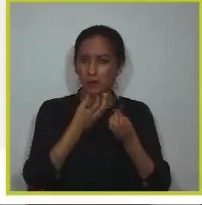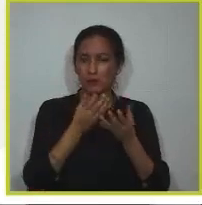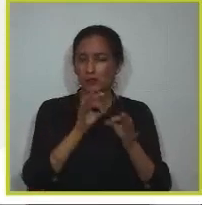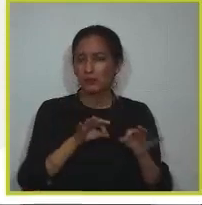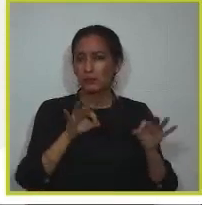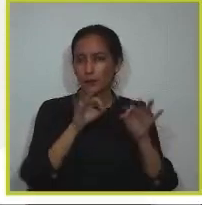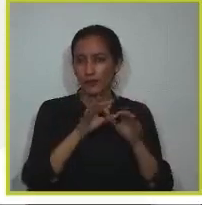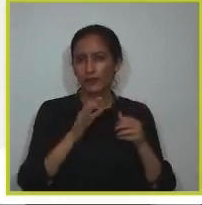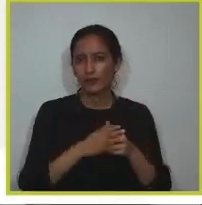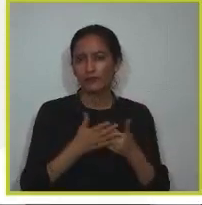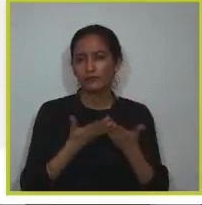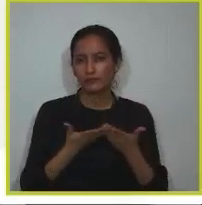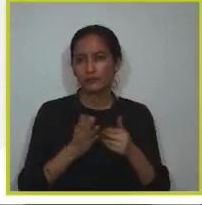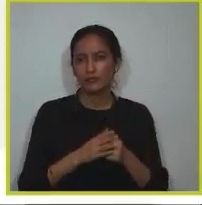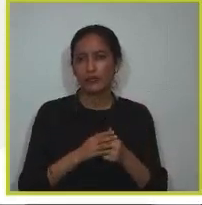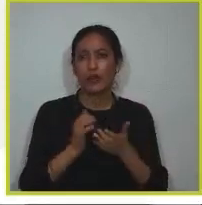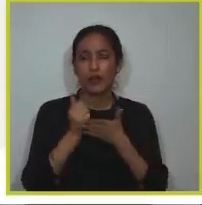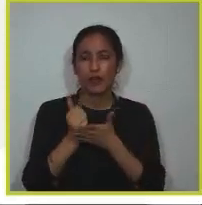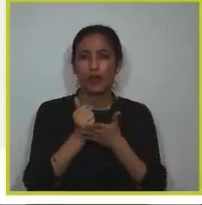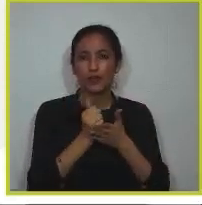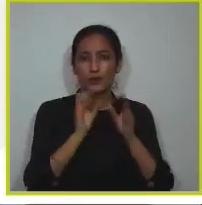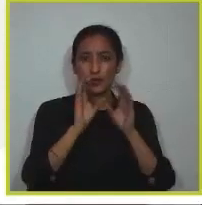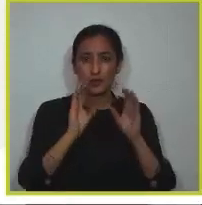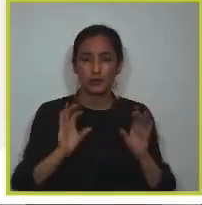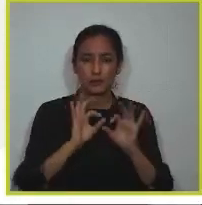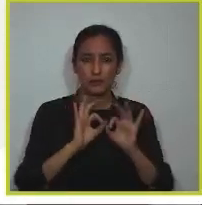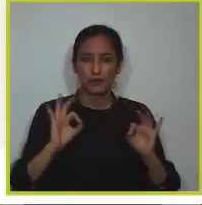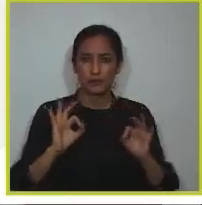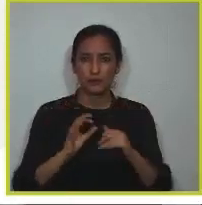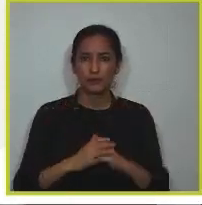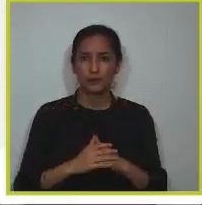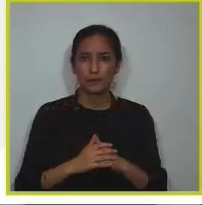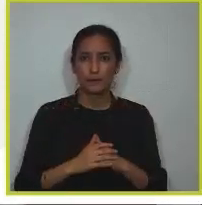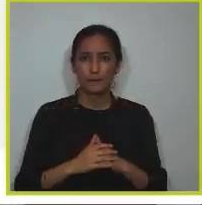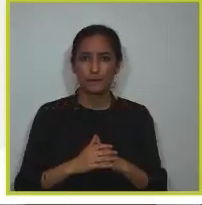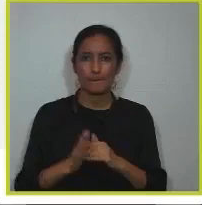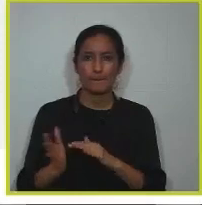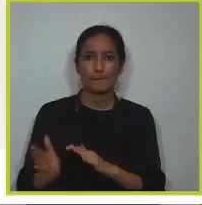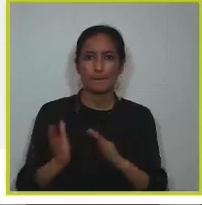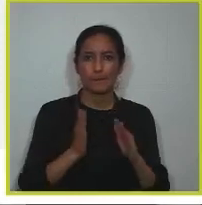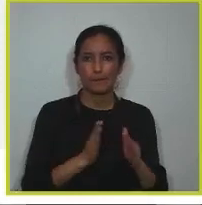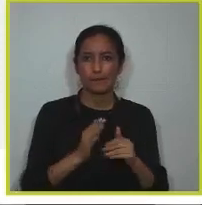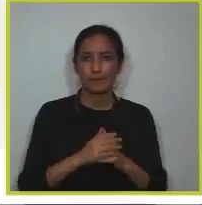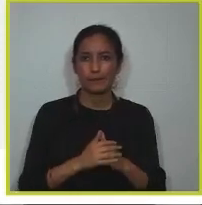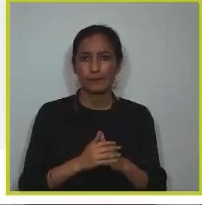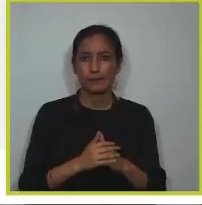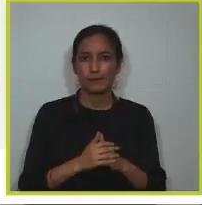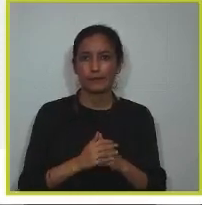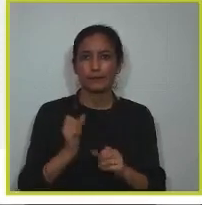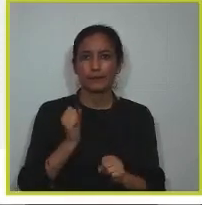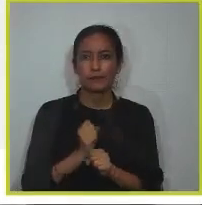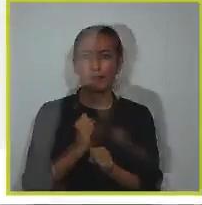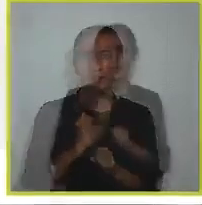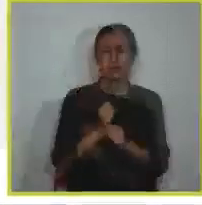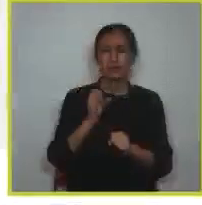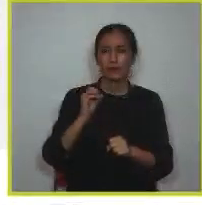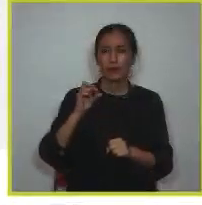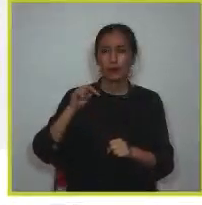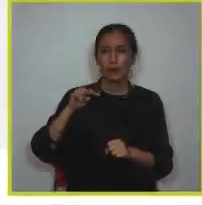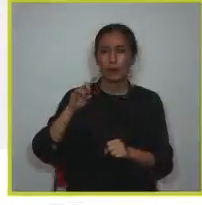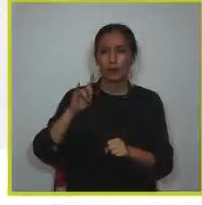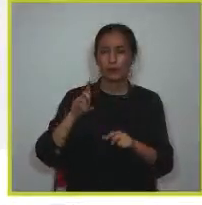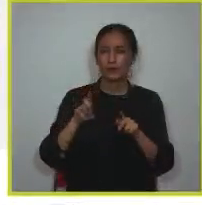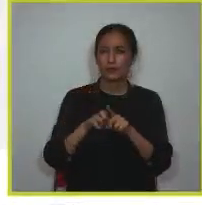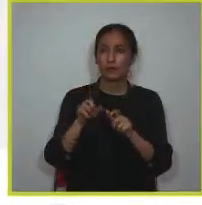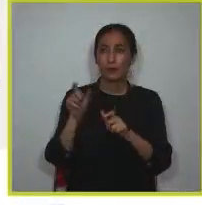súper importante para contribuir con una ciudad más limpia y respecto al trabajo de Naciones Unidas y la participación